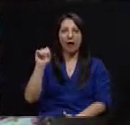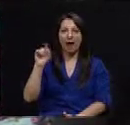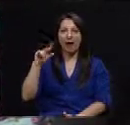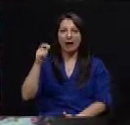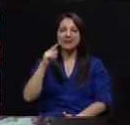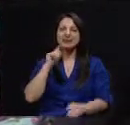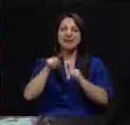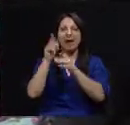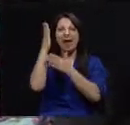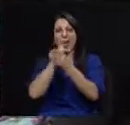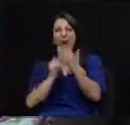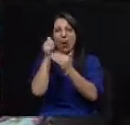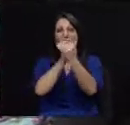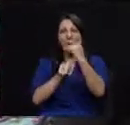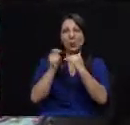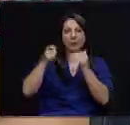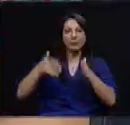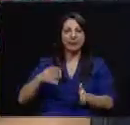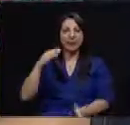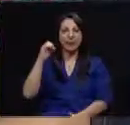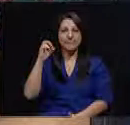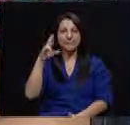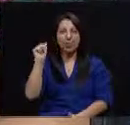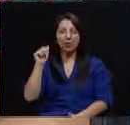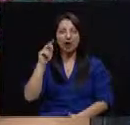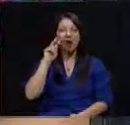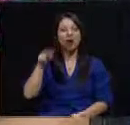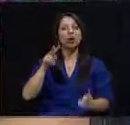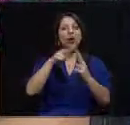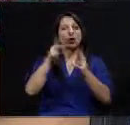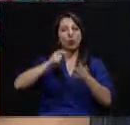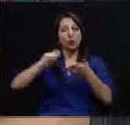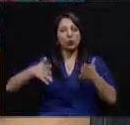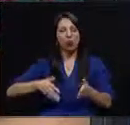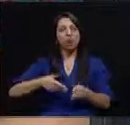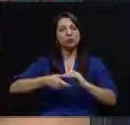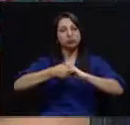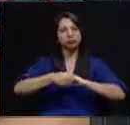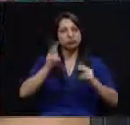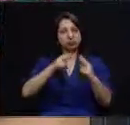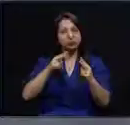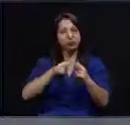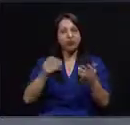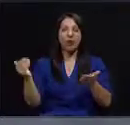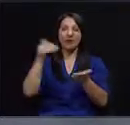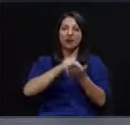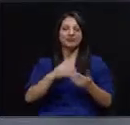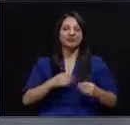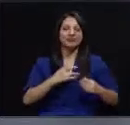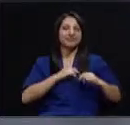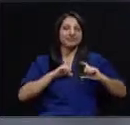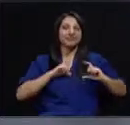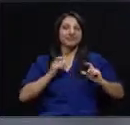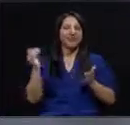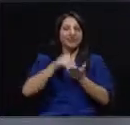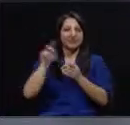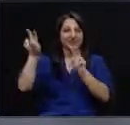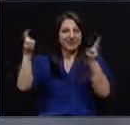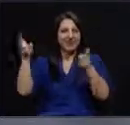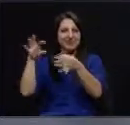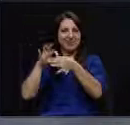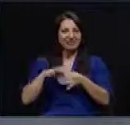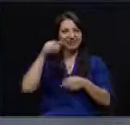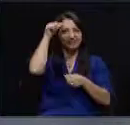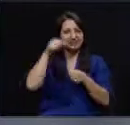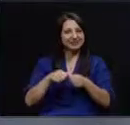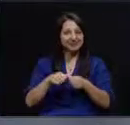lado oculto del presidente Mora. Sí. Conozco a don Raúl y me vuelvo a reenamorar del tema.